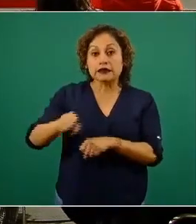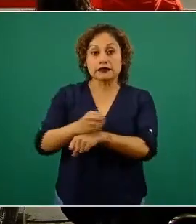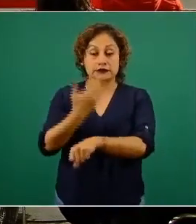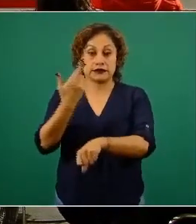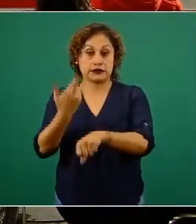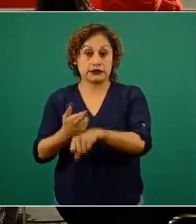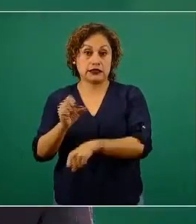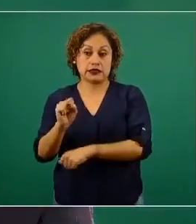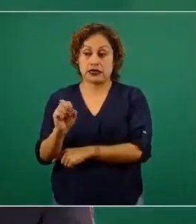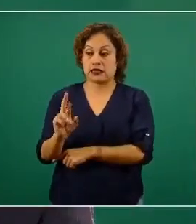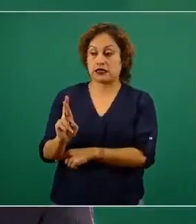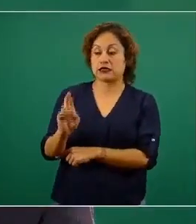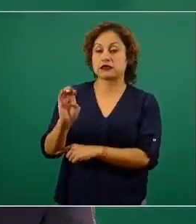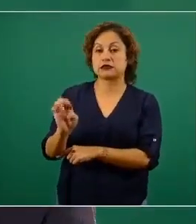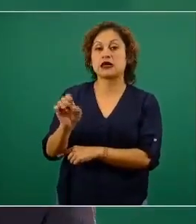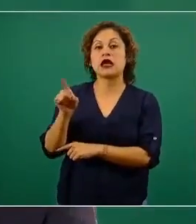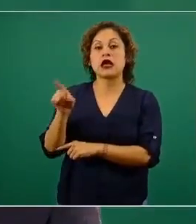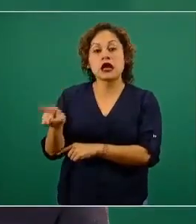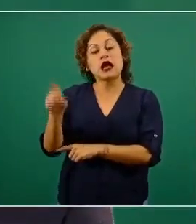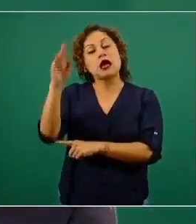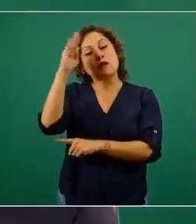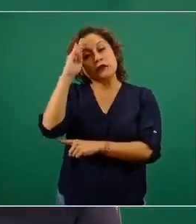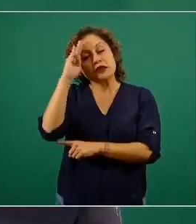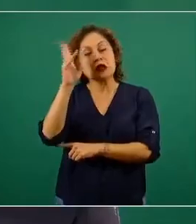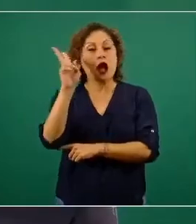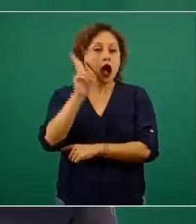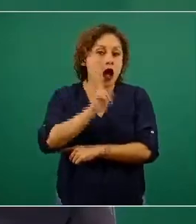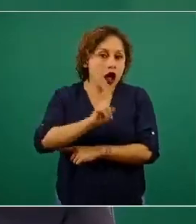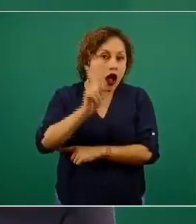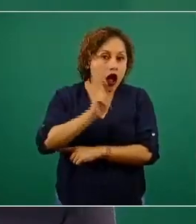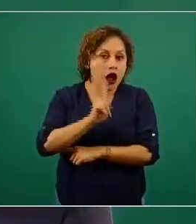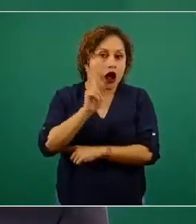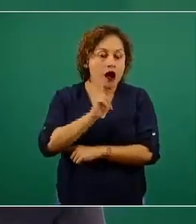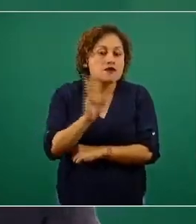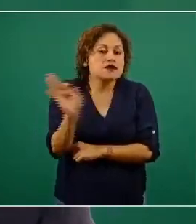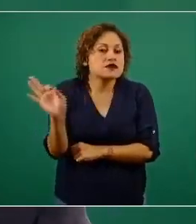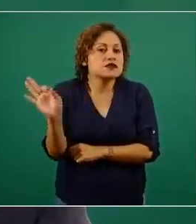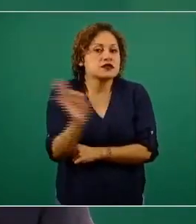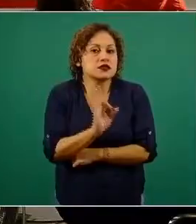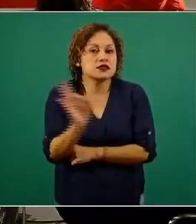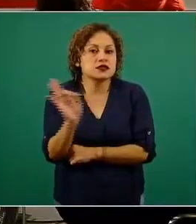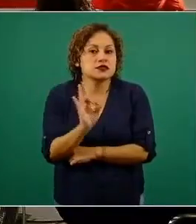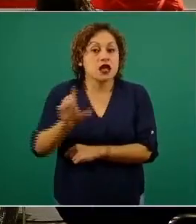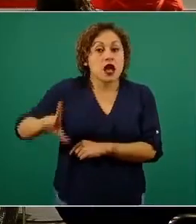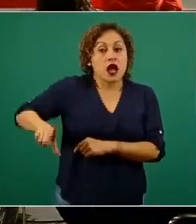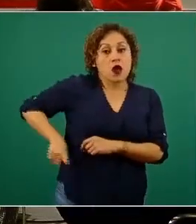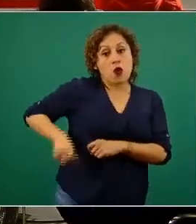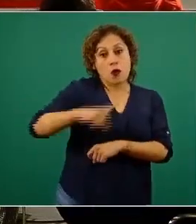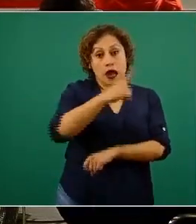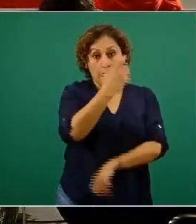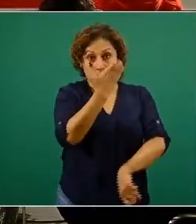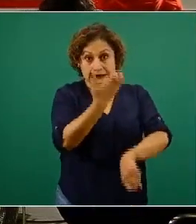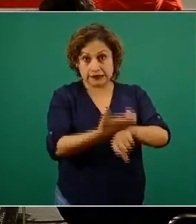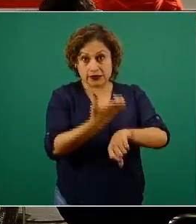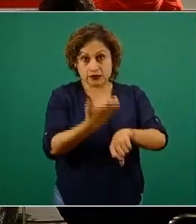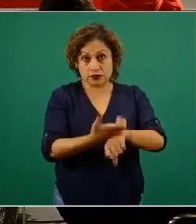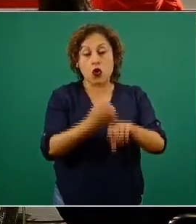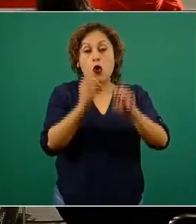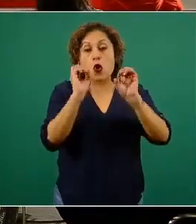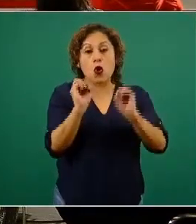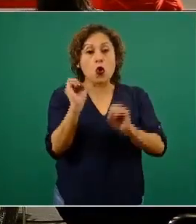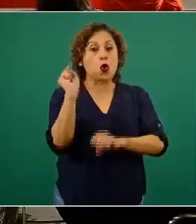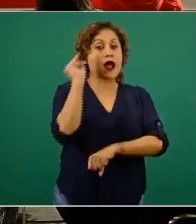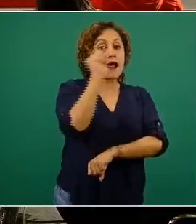Exteriores si existe la posibilidad de tener una cooperación del Gobierno de Estados Unidos o de alguna